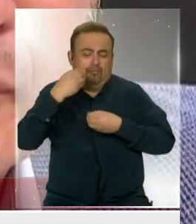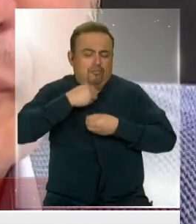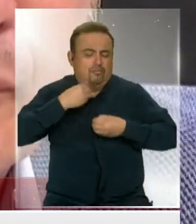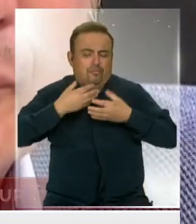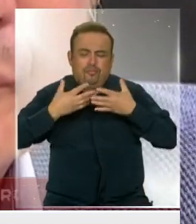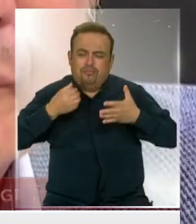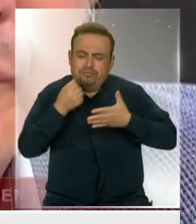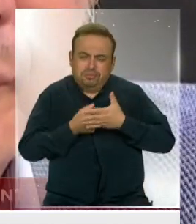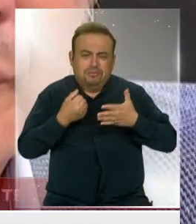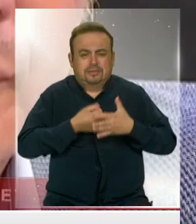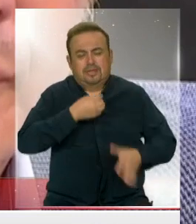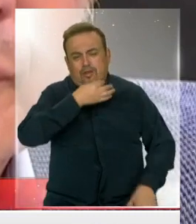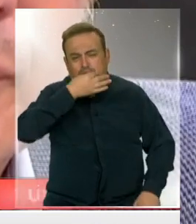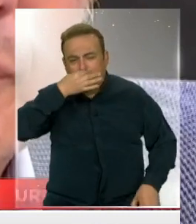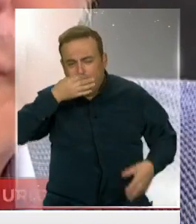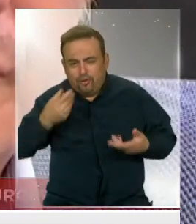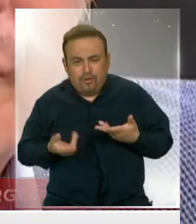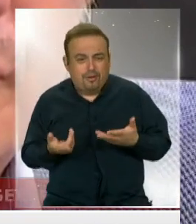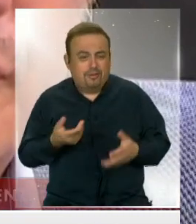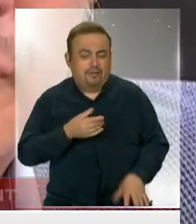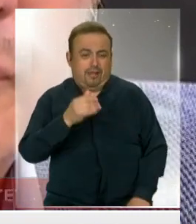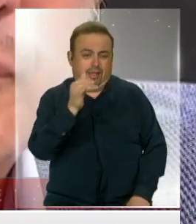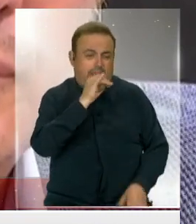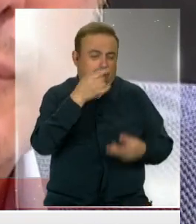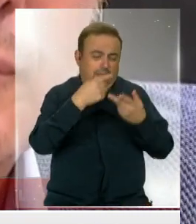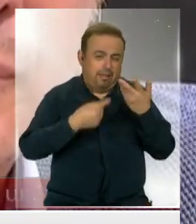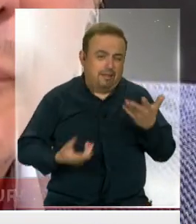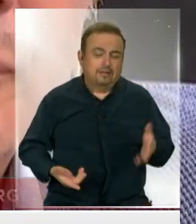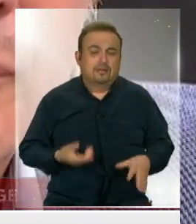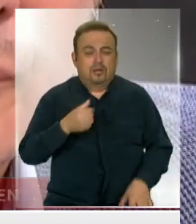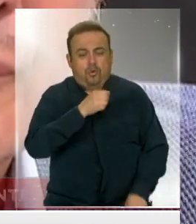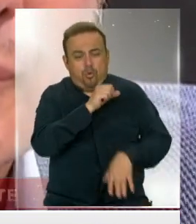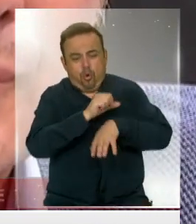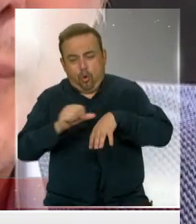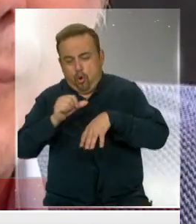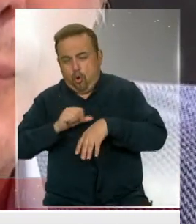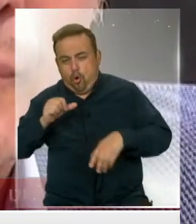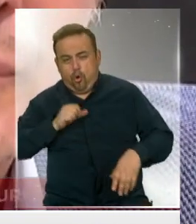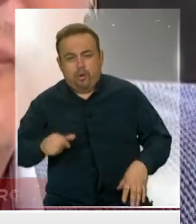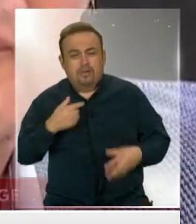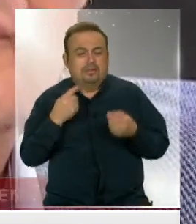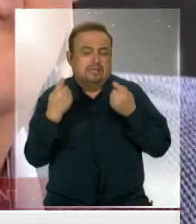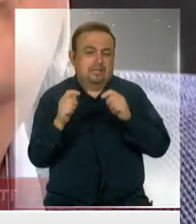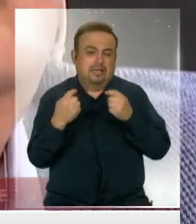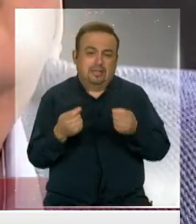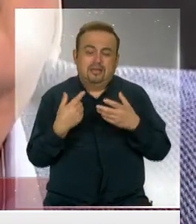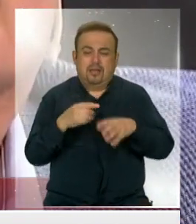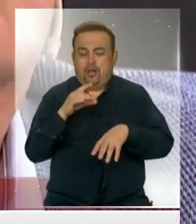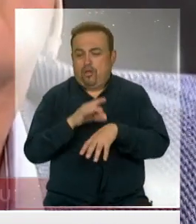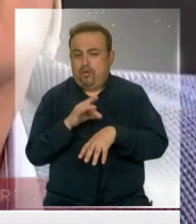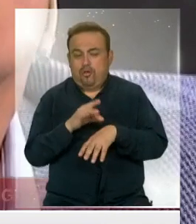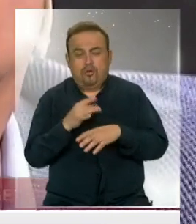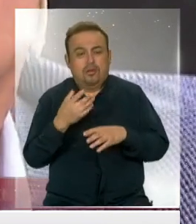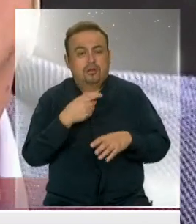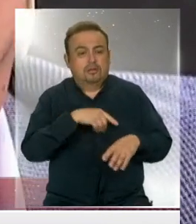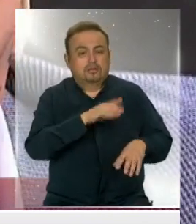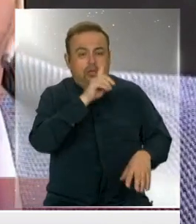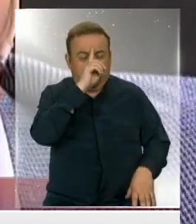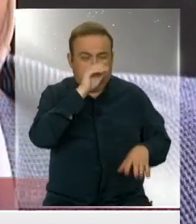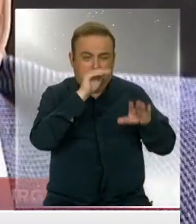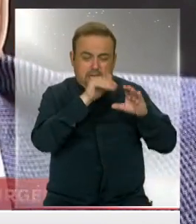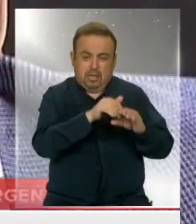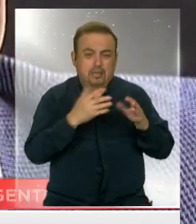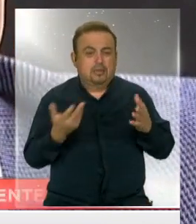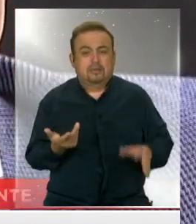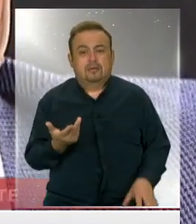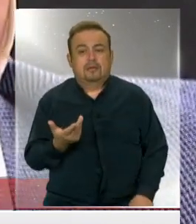con adicciones, con todo tipo, digamos, de intervenciones quirúrgicas, de tratamientos, de médicos, de internaciones. Un